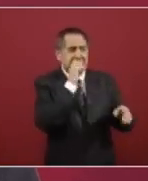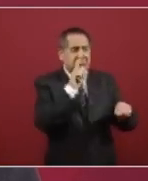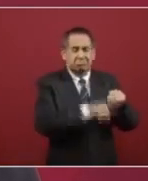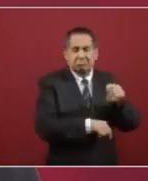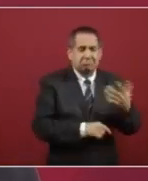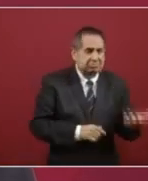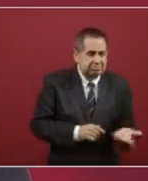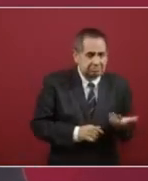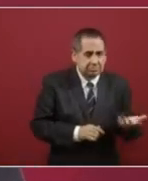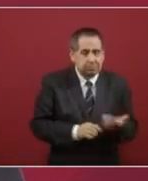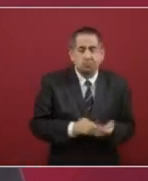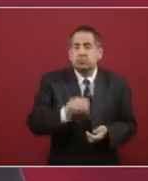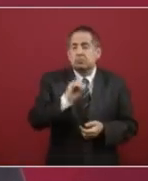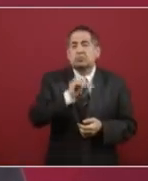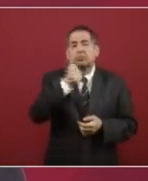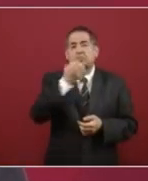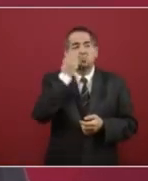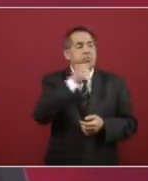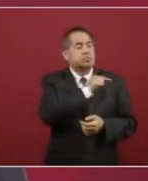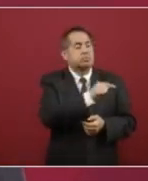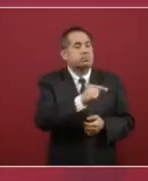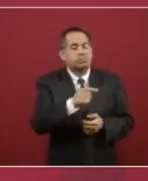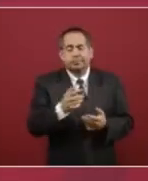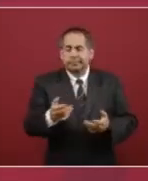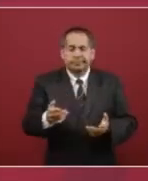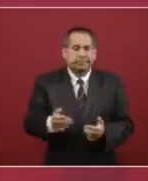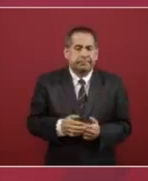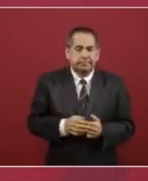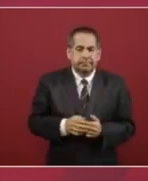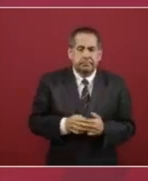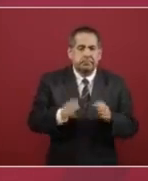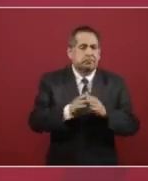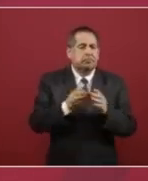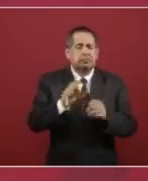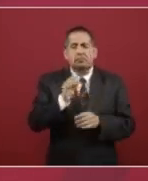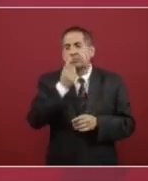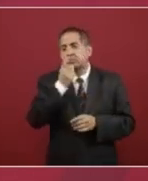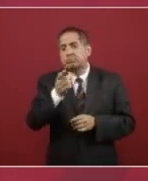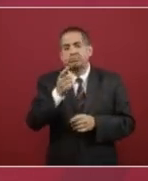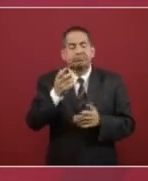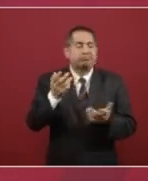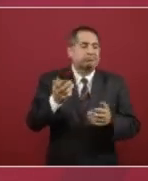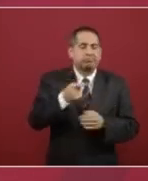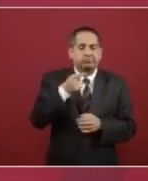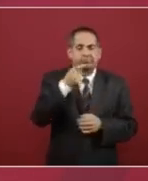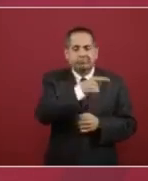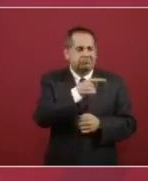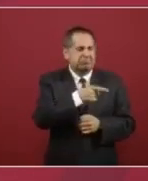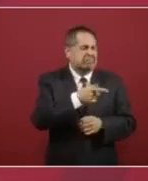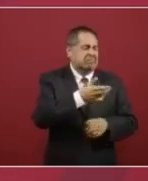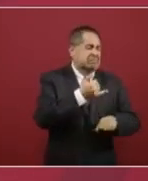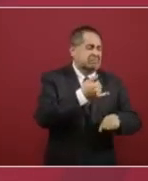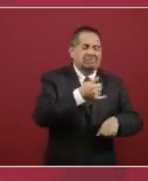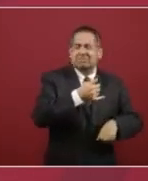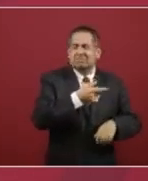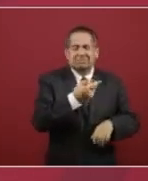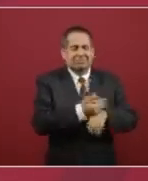y otras, y con el argumento de que eran unos revoltosos.